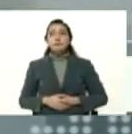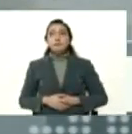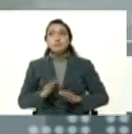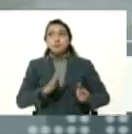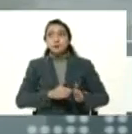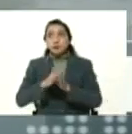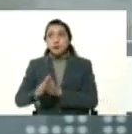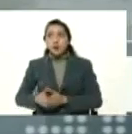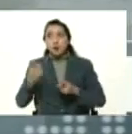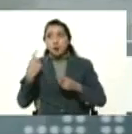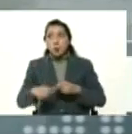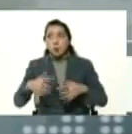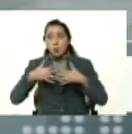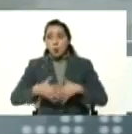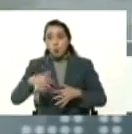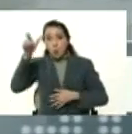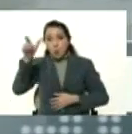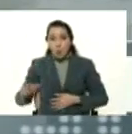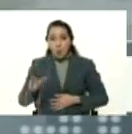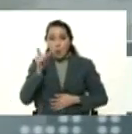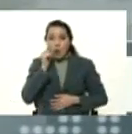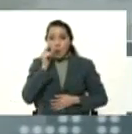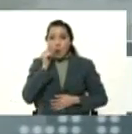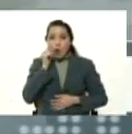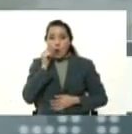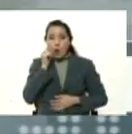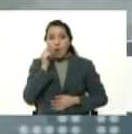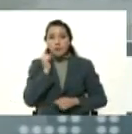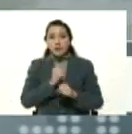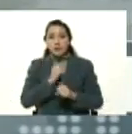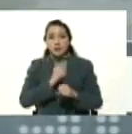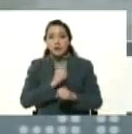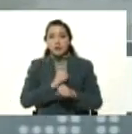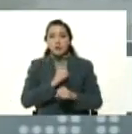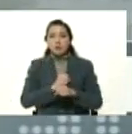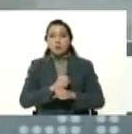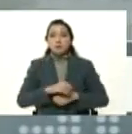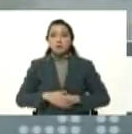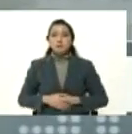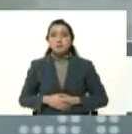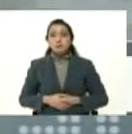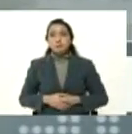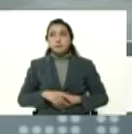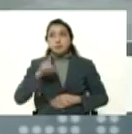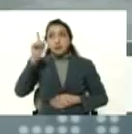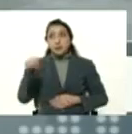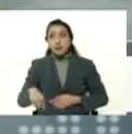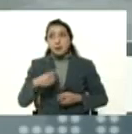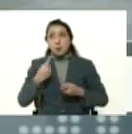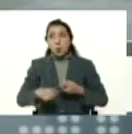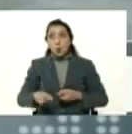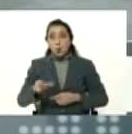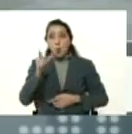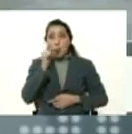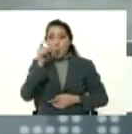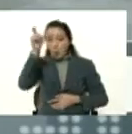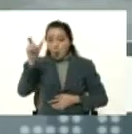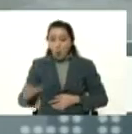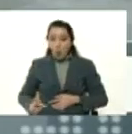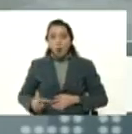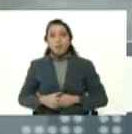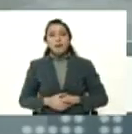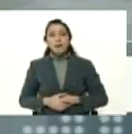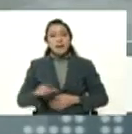Arturo Ramírez, gerente de producción de Diablitos Underwood, y Leonardo Salazar, gerente